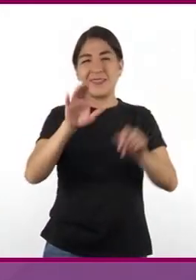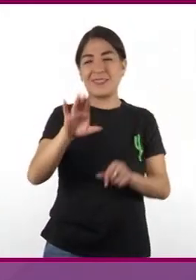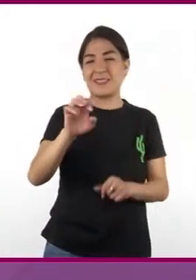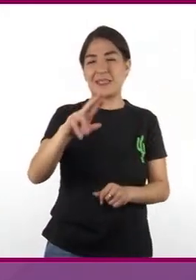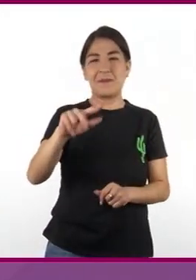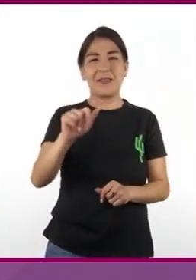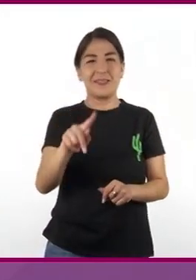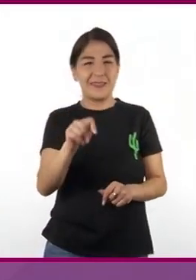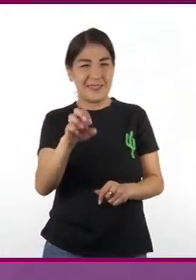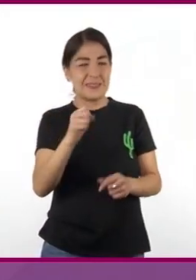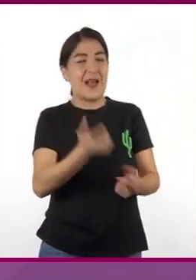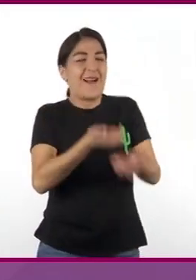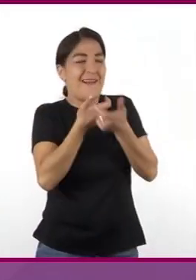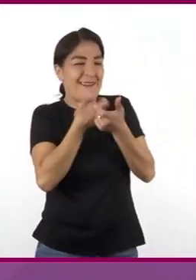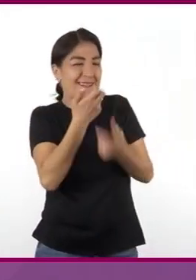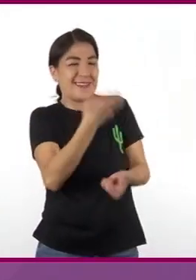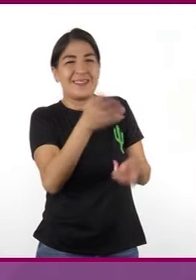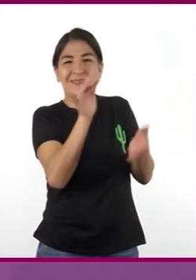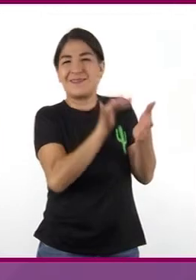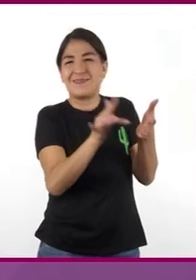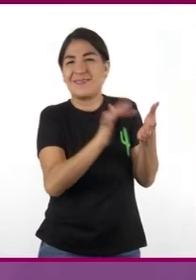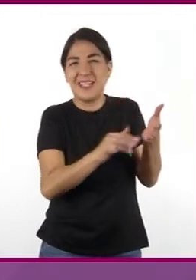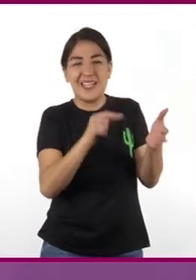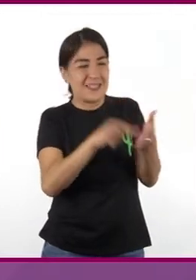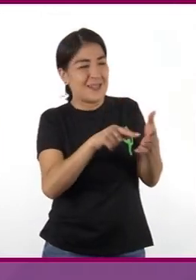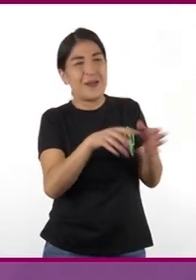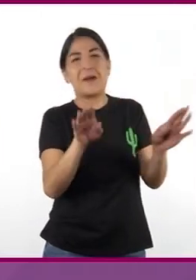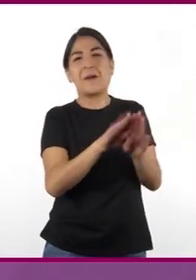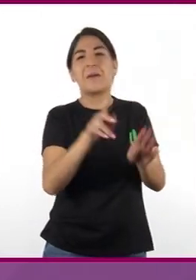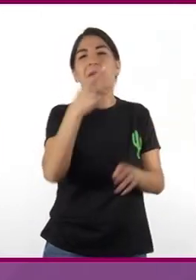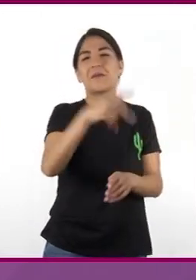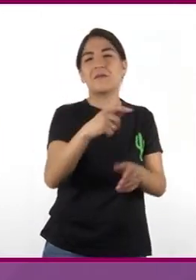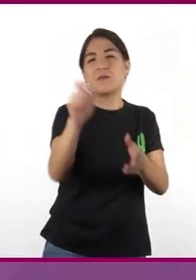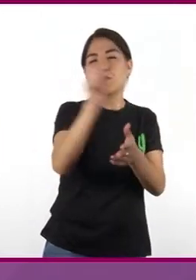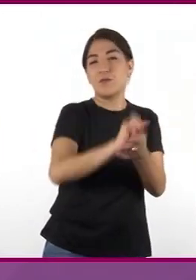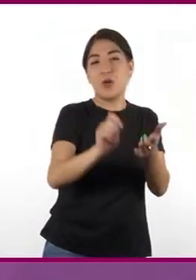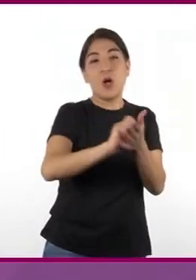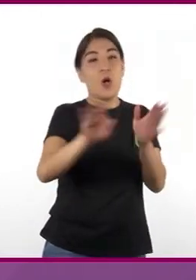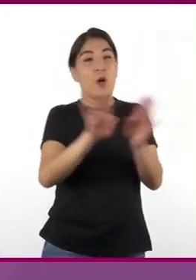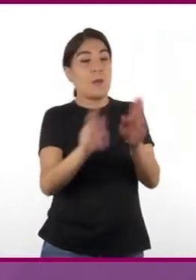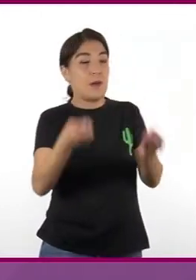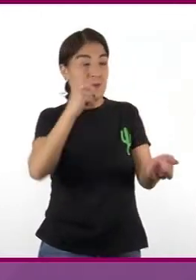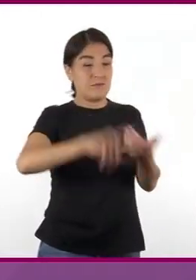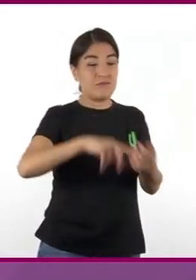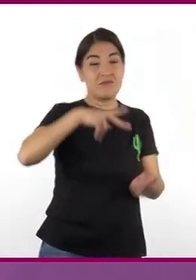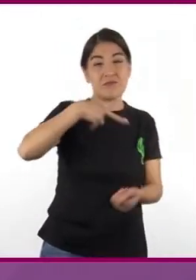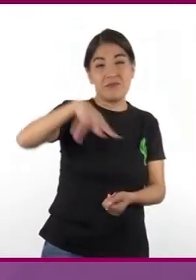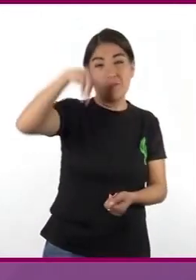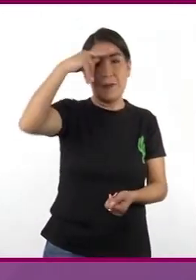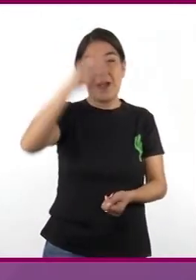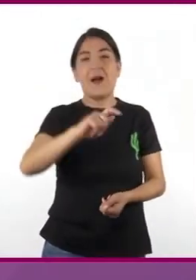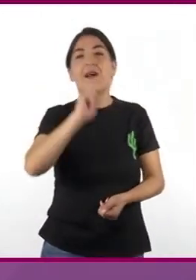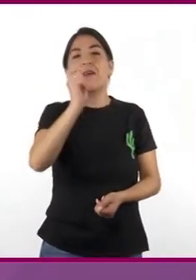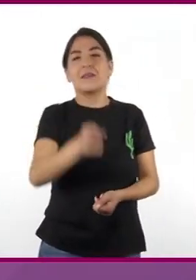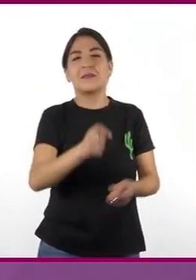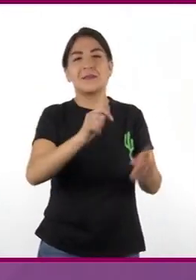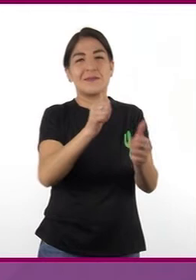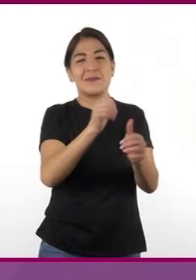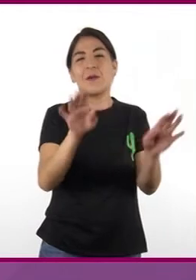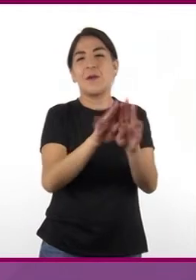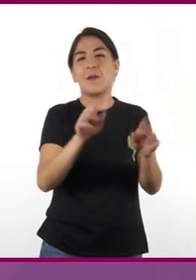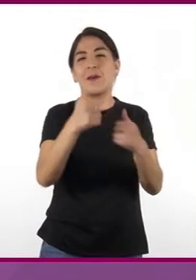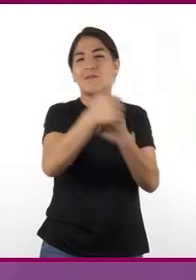del momento, sobre todo de esos escritores que disimulan su ignorancia haciéndose pasar por